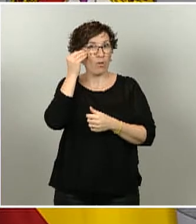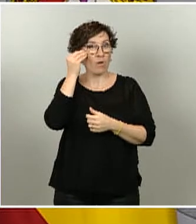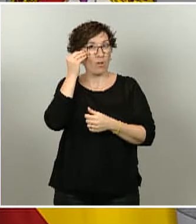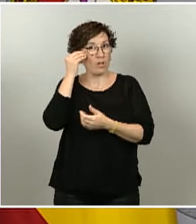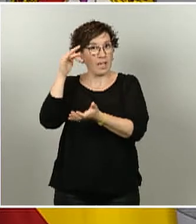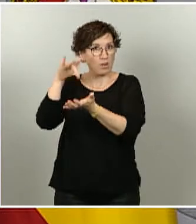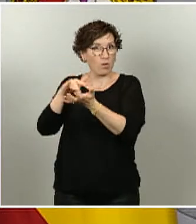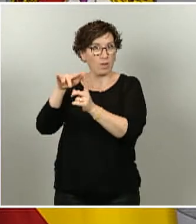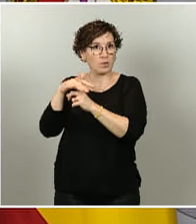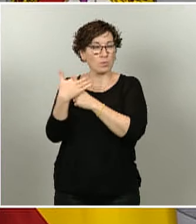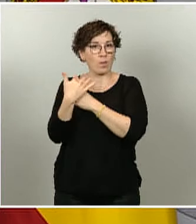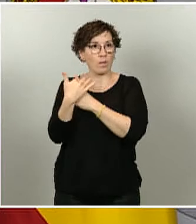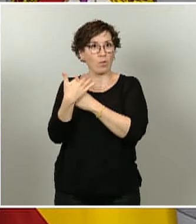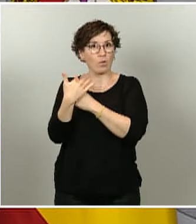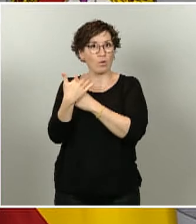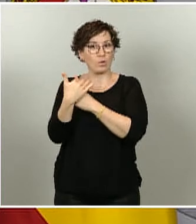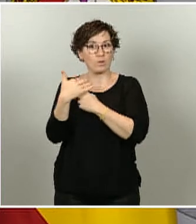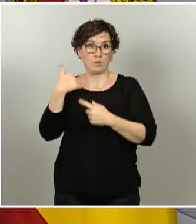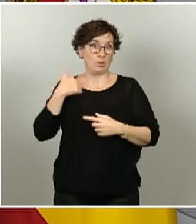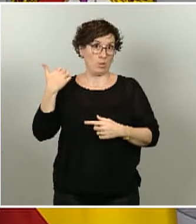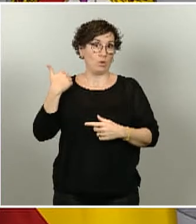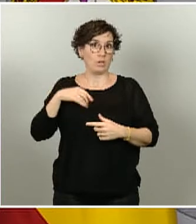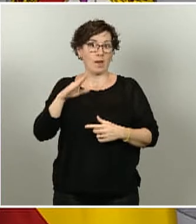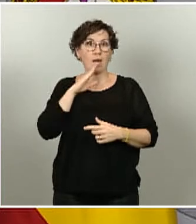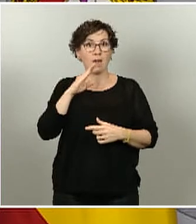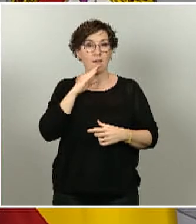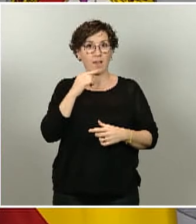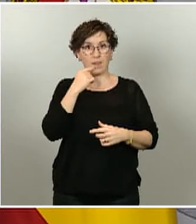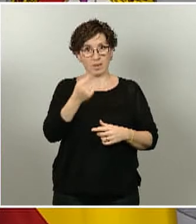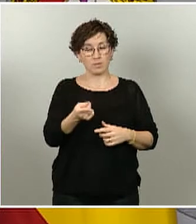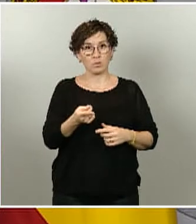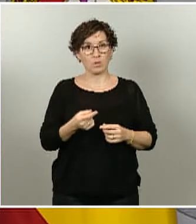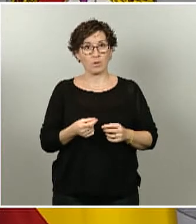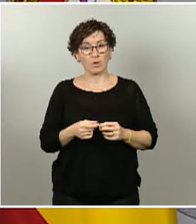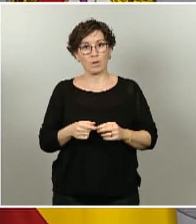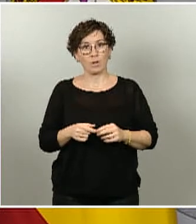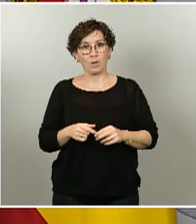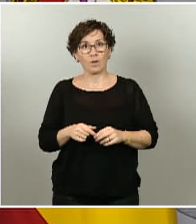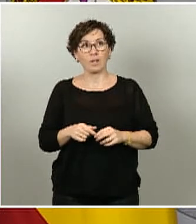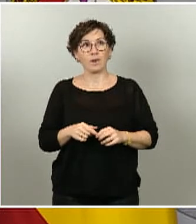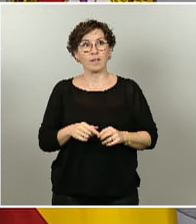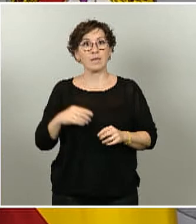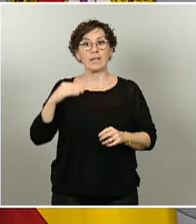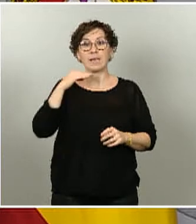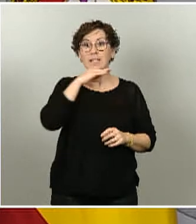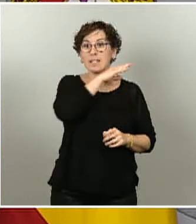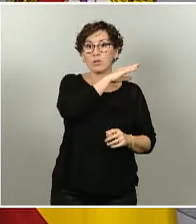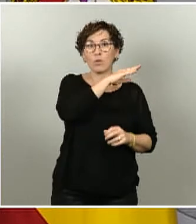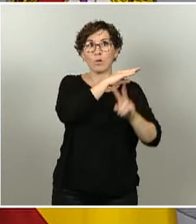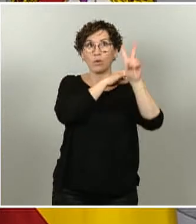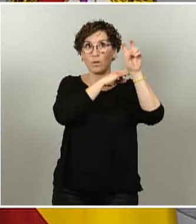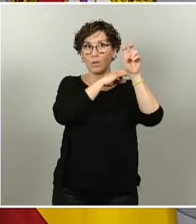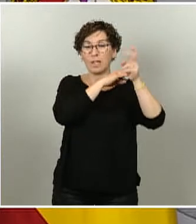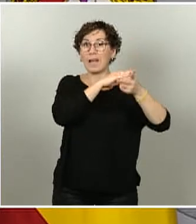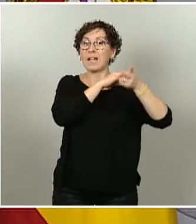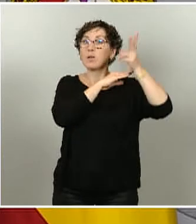que, además, bajo una apariencia, un grito de libertad en el que, insisto, e insistiré las veces